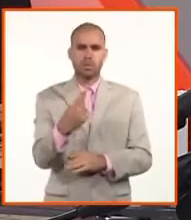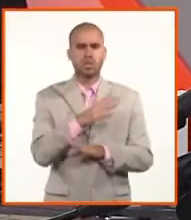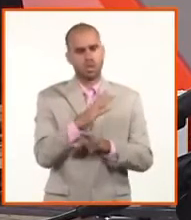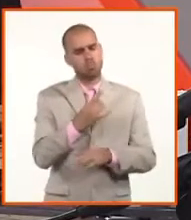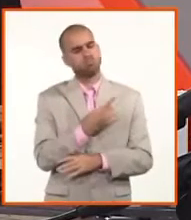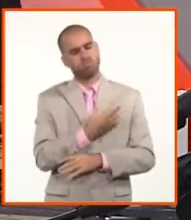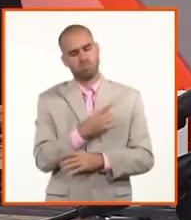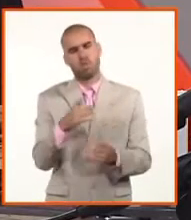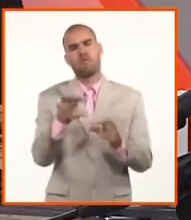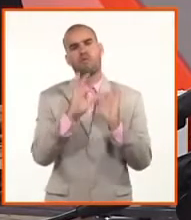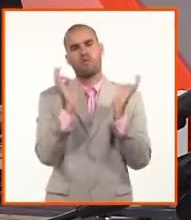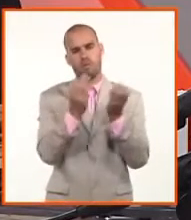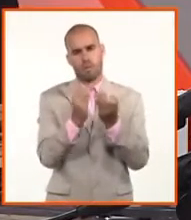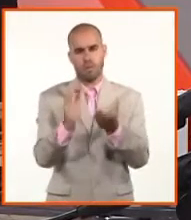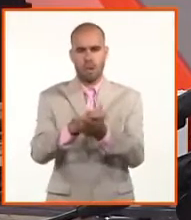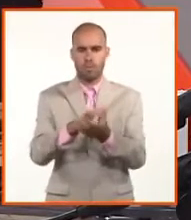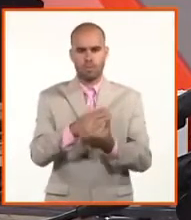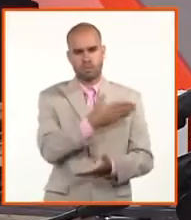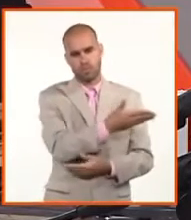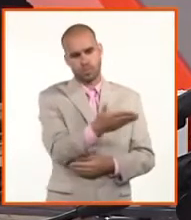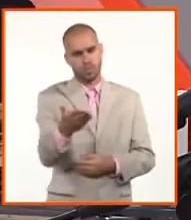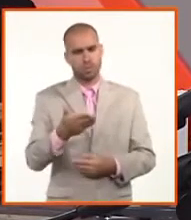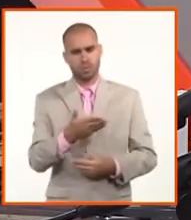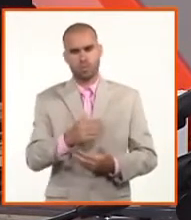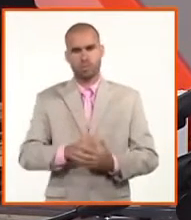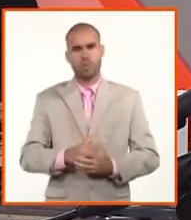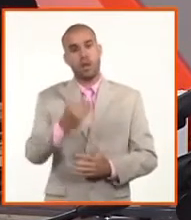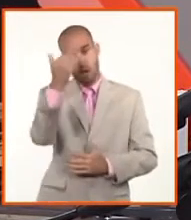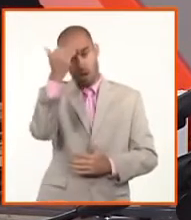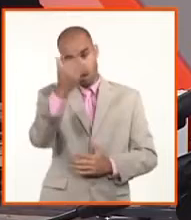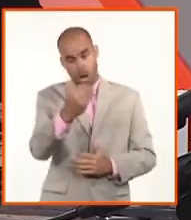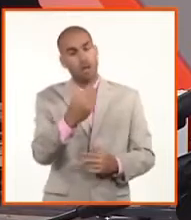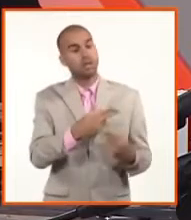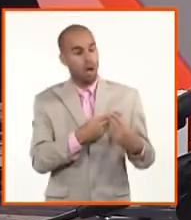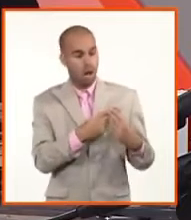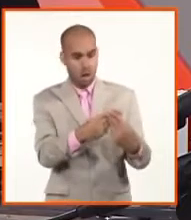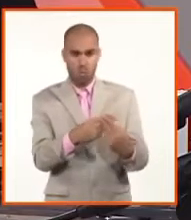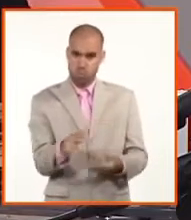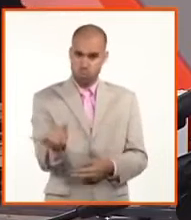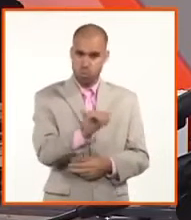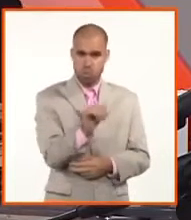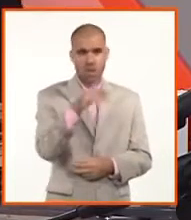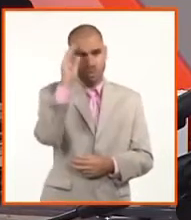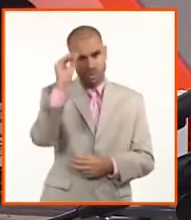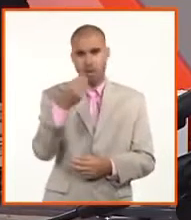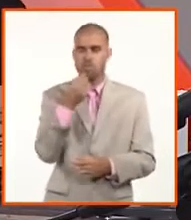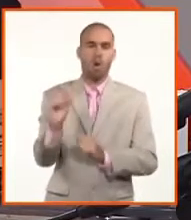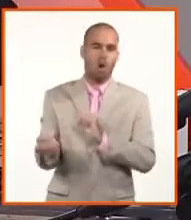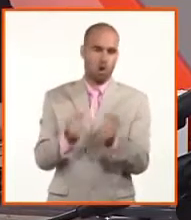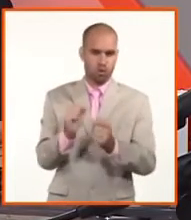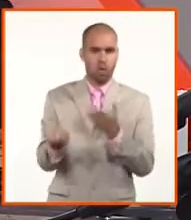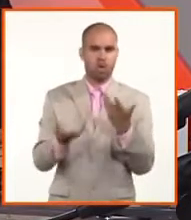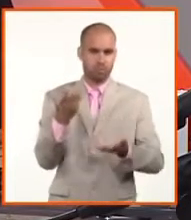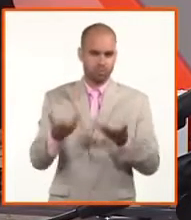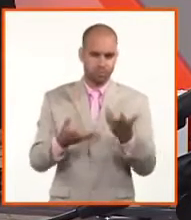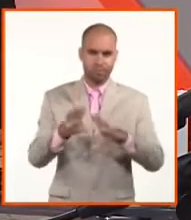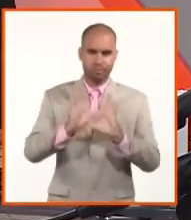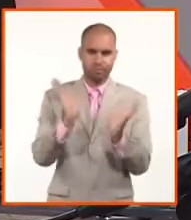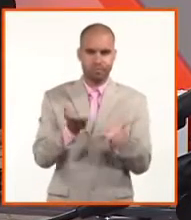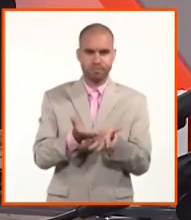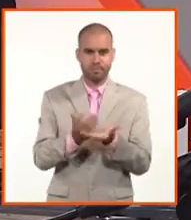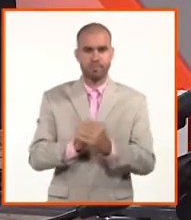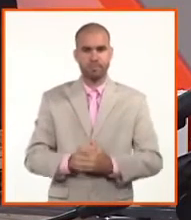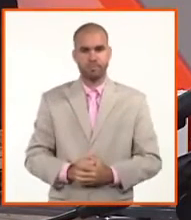familiares y a los amigos de Elier. Gracias a las proezas de hombres como él, se controló el incendio. Mis condolencias a sus seres queridos, escribió